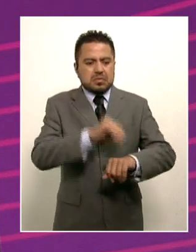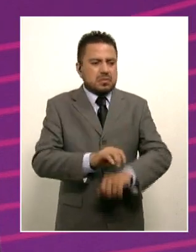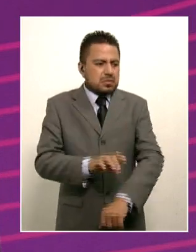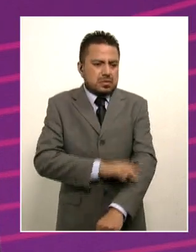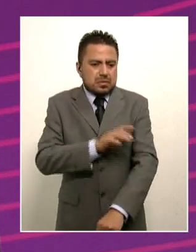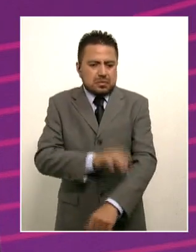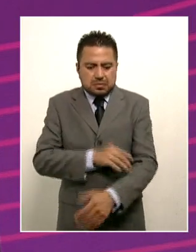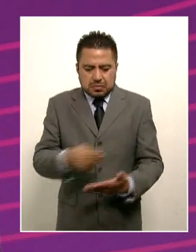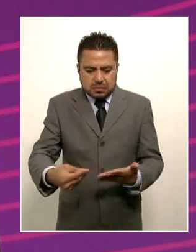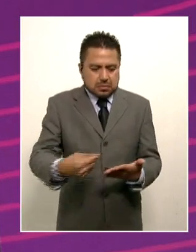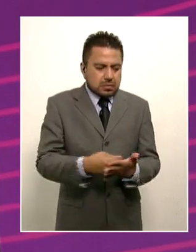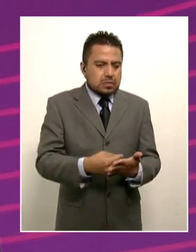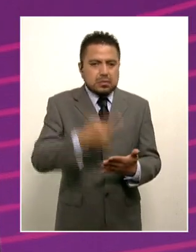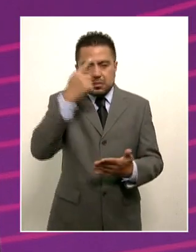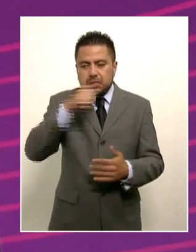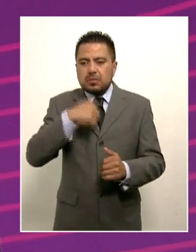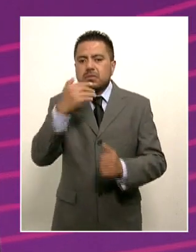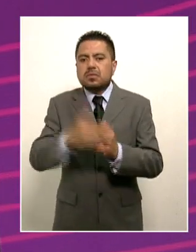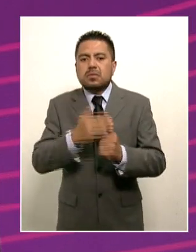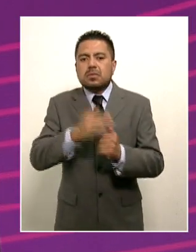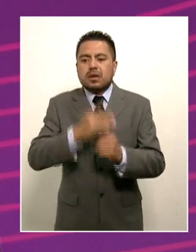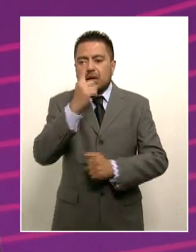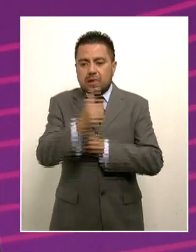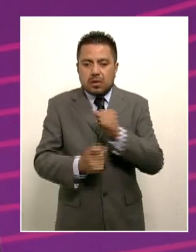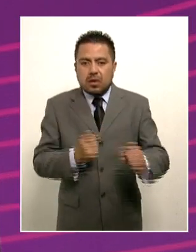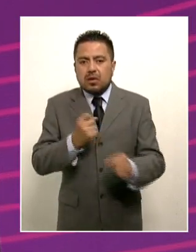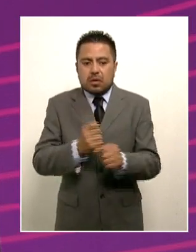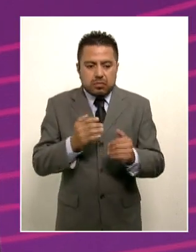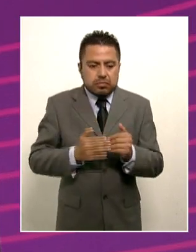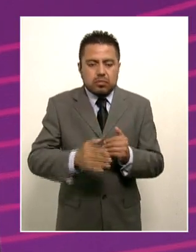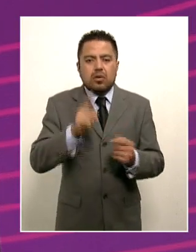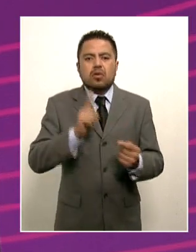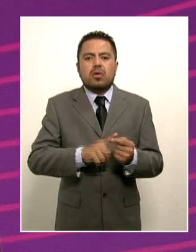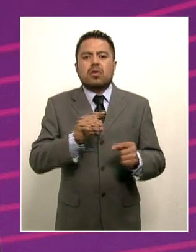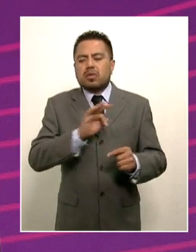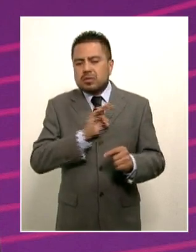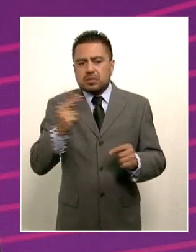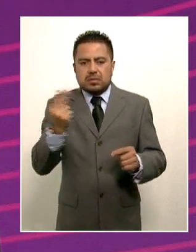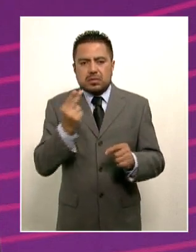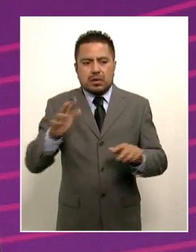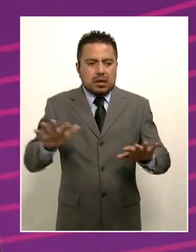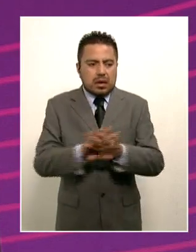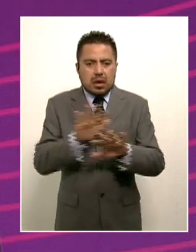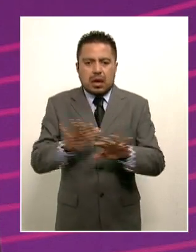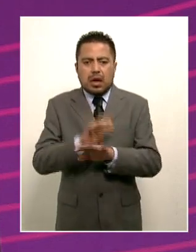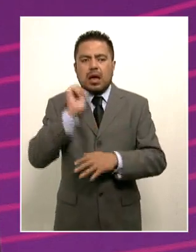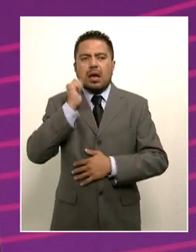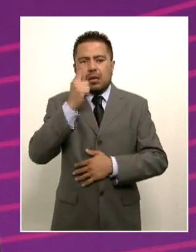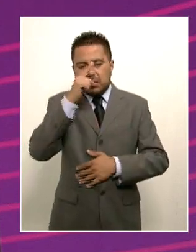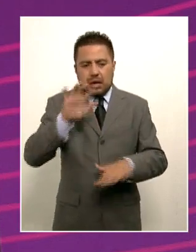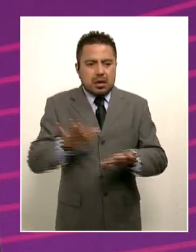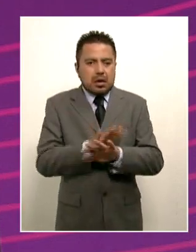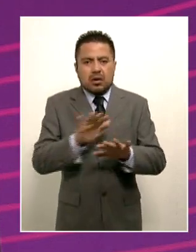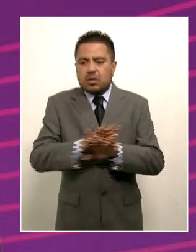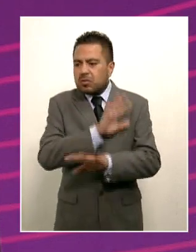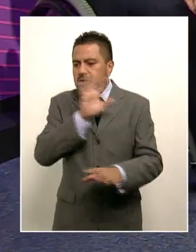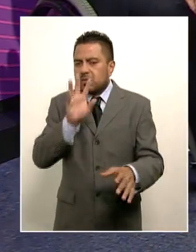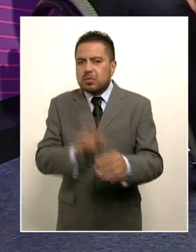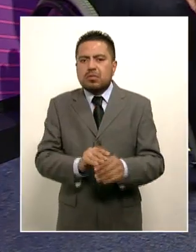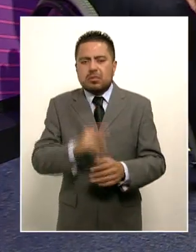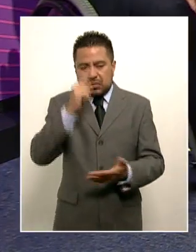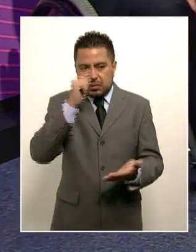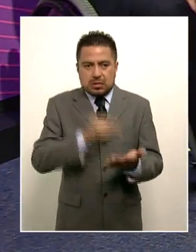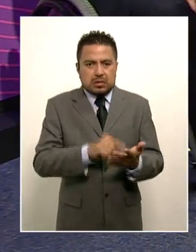o dónde quieres poner tus energías en los próximos años? ¿Dónde podemos cambiar algo para que cambie todo? Bueno, creo que hay